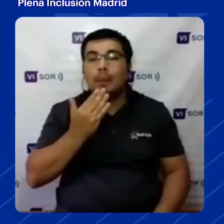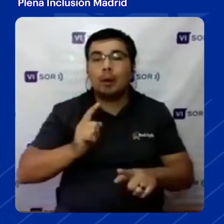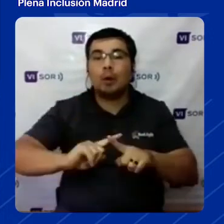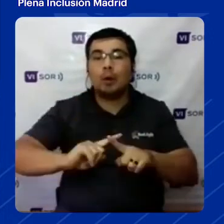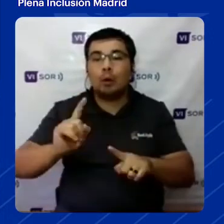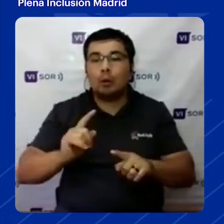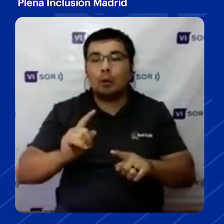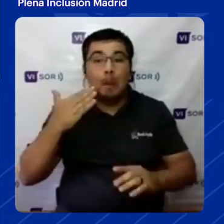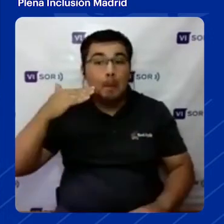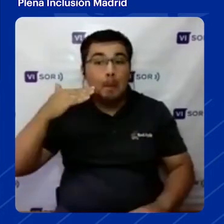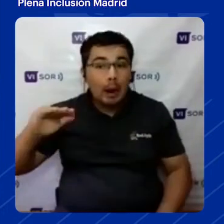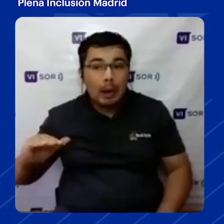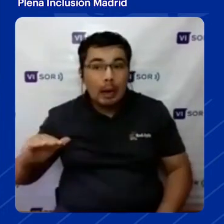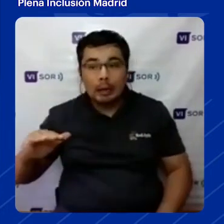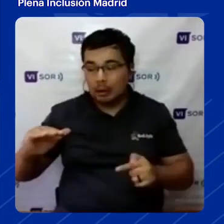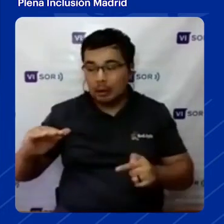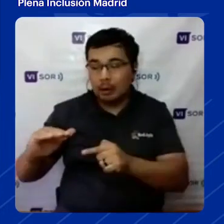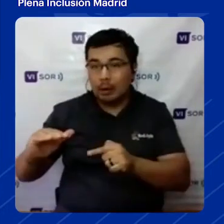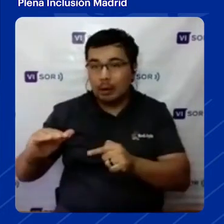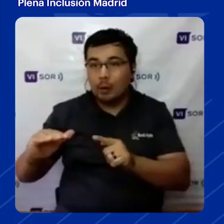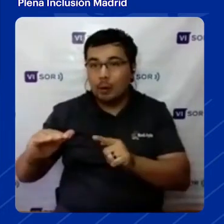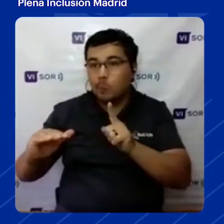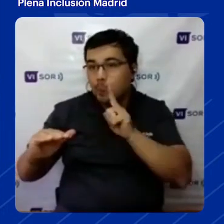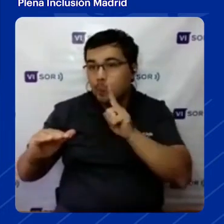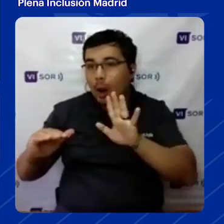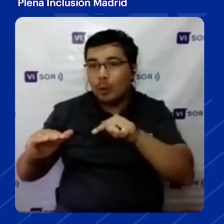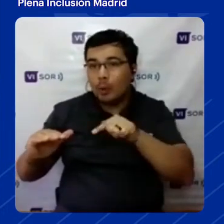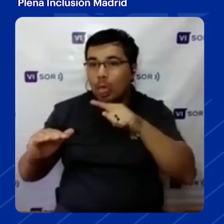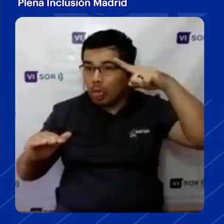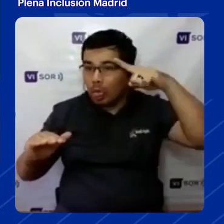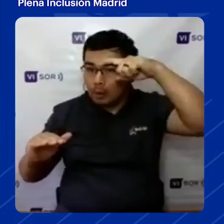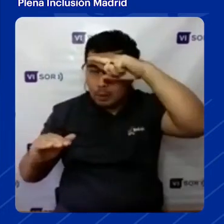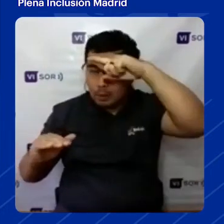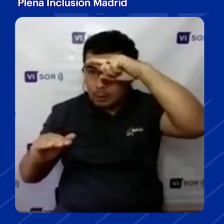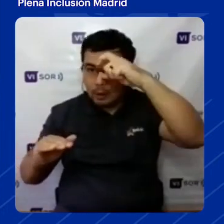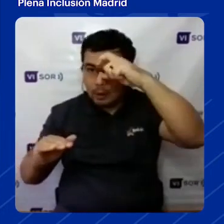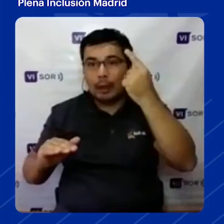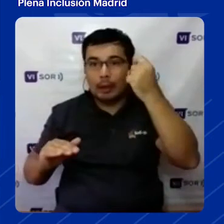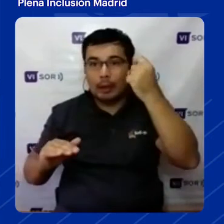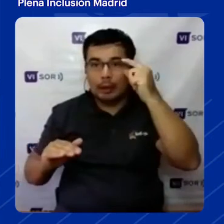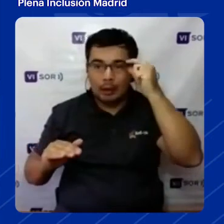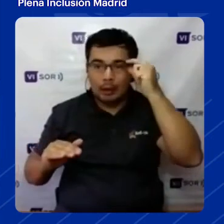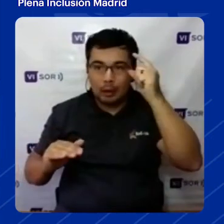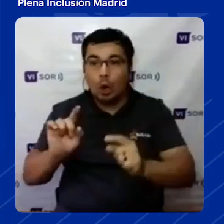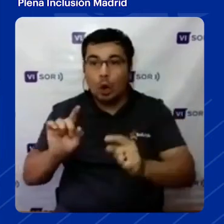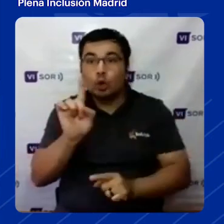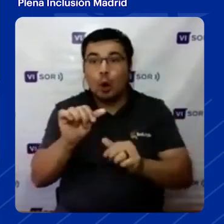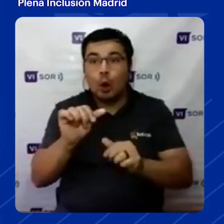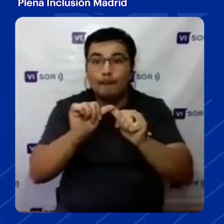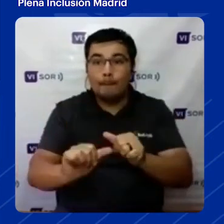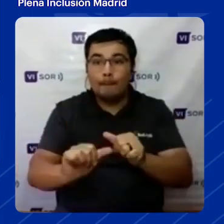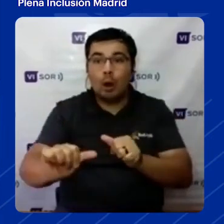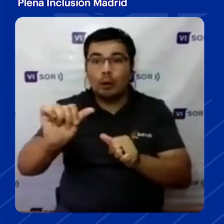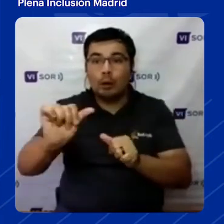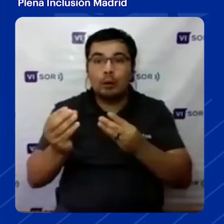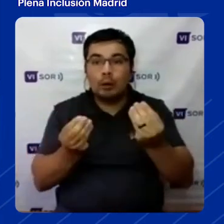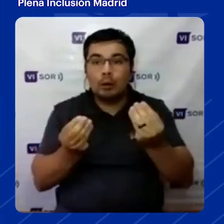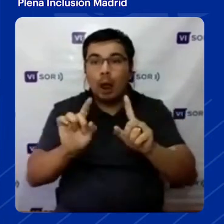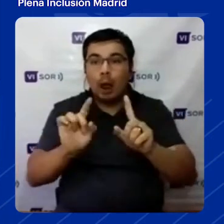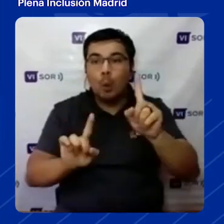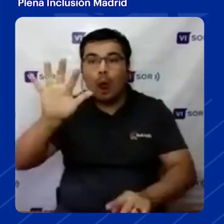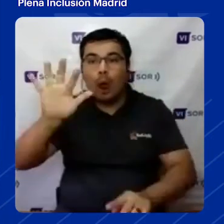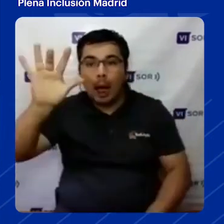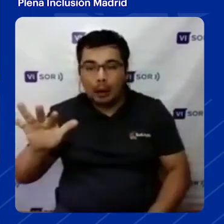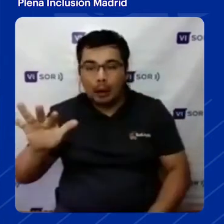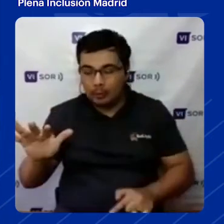manifiesten que tienen una dificultad de comprensión, no por extensión, sino con algunas determinadas características. Pues ¿quieren